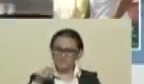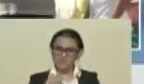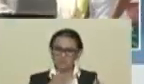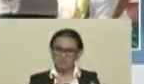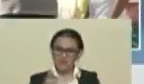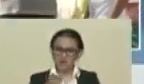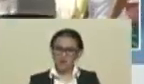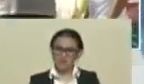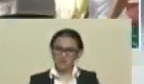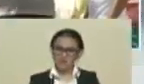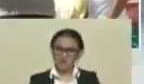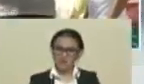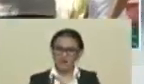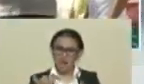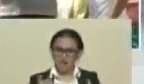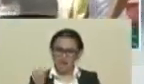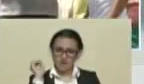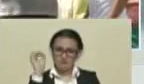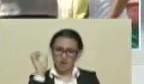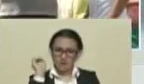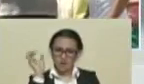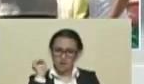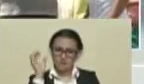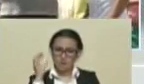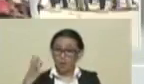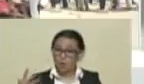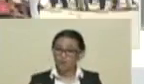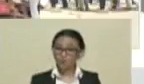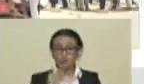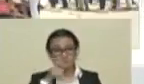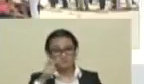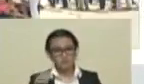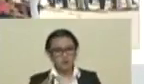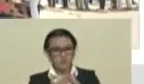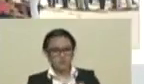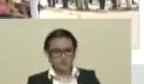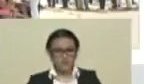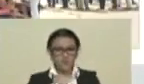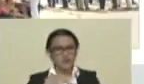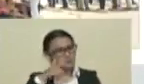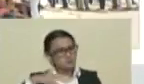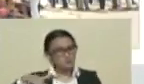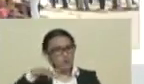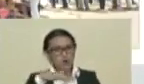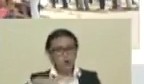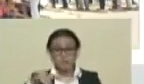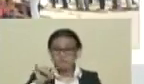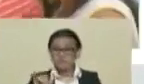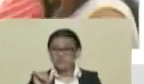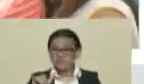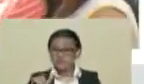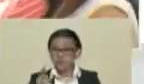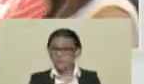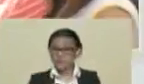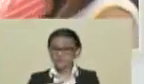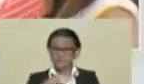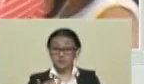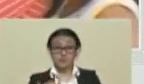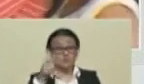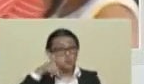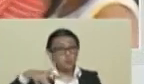gobierno que hemos construido en esta campaña ha sido construido con las comunidades. Ha sido el pueblo de forma protagónica y participativa. Y